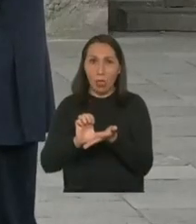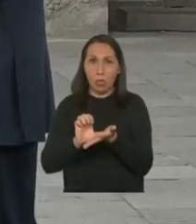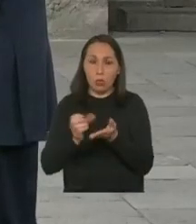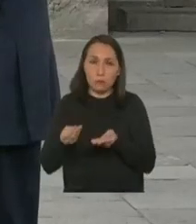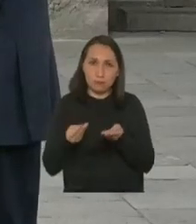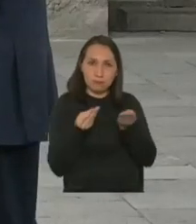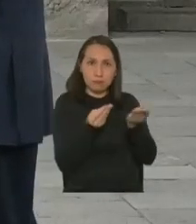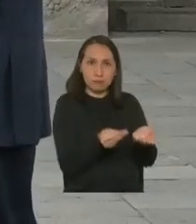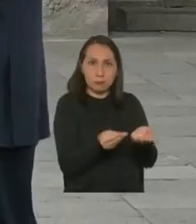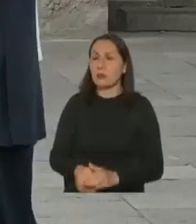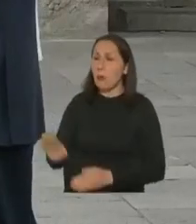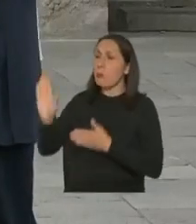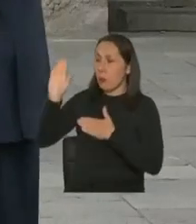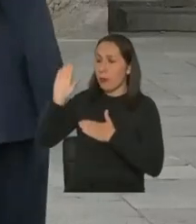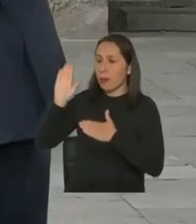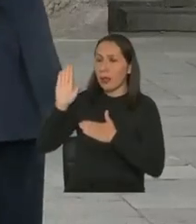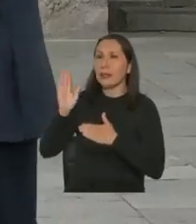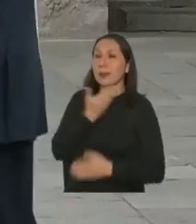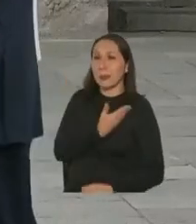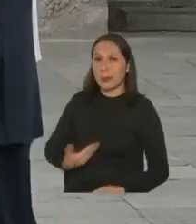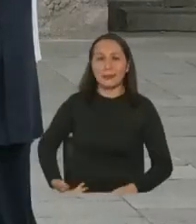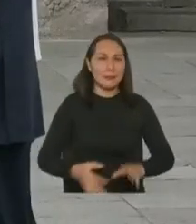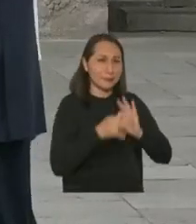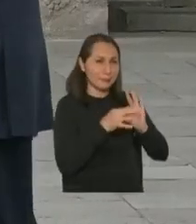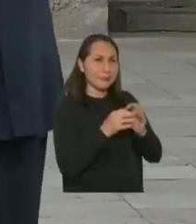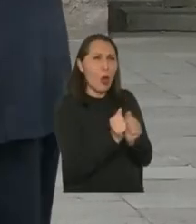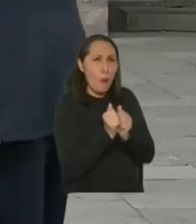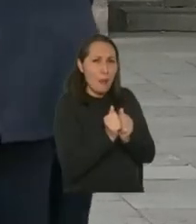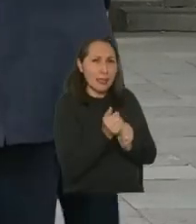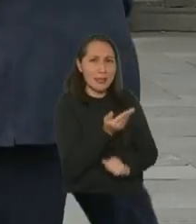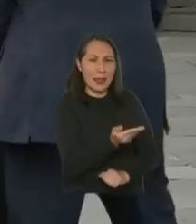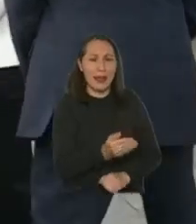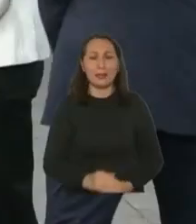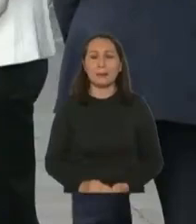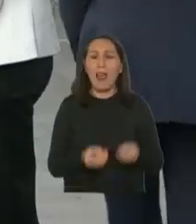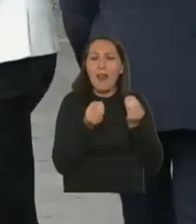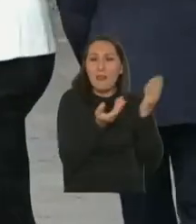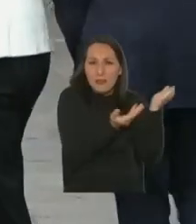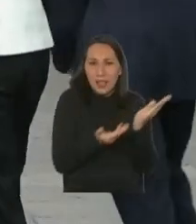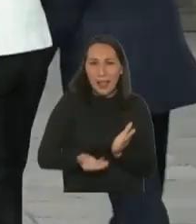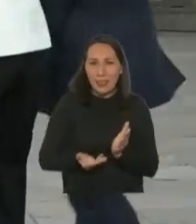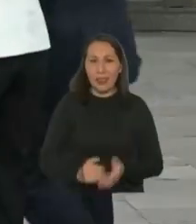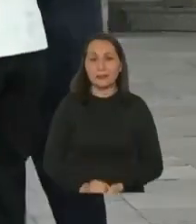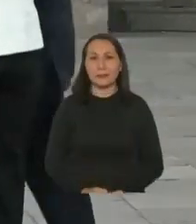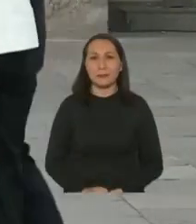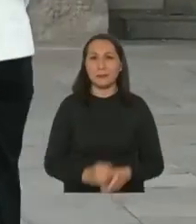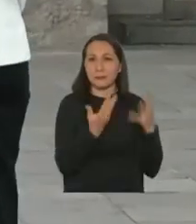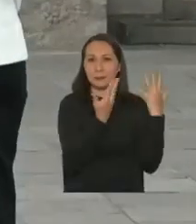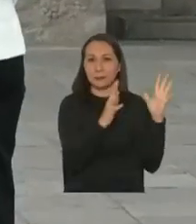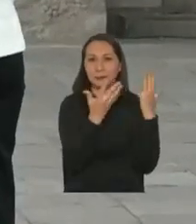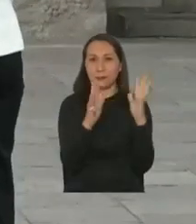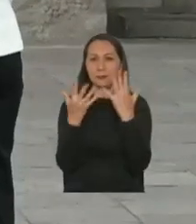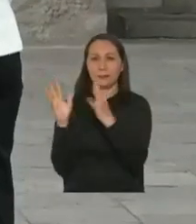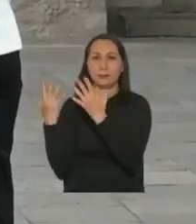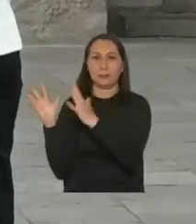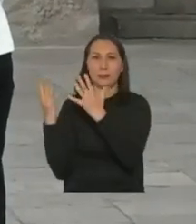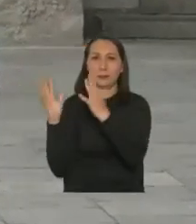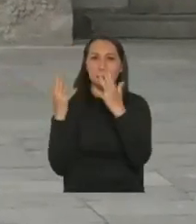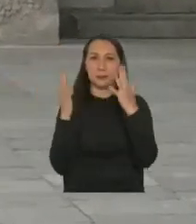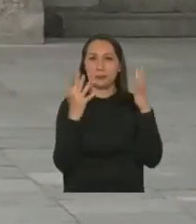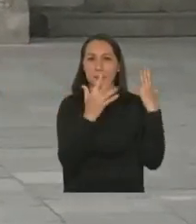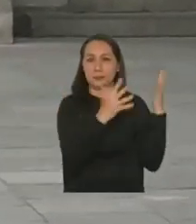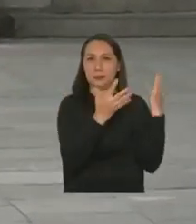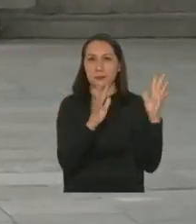Alta. Ese cupo va a quedar en manos de los socialistas, pero va a ser entonces Álvaro Elizalde quien llegue como ministro secretario general de